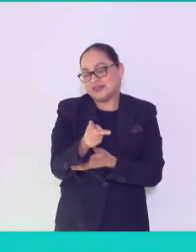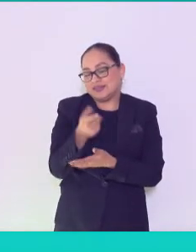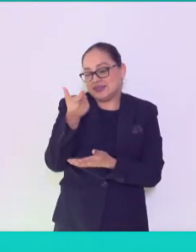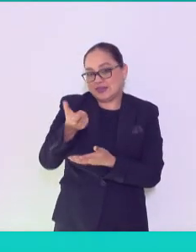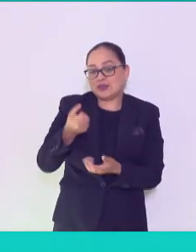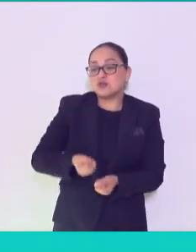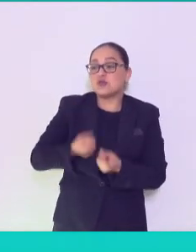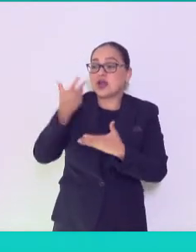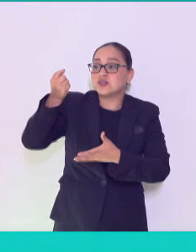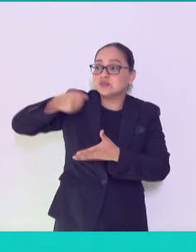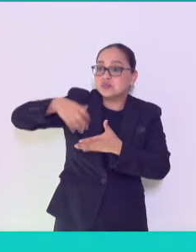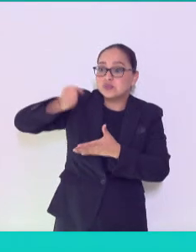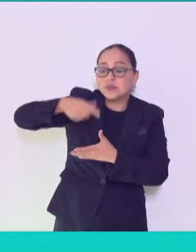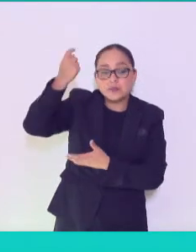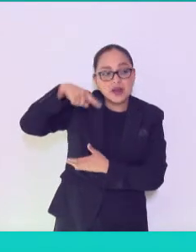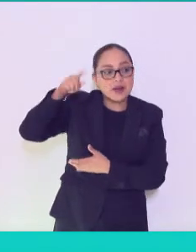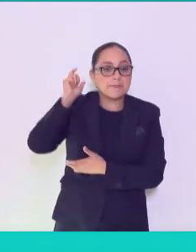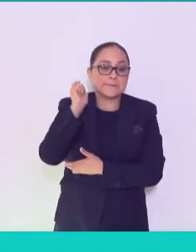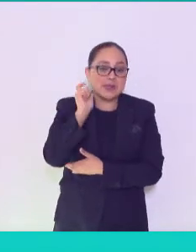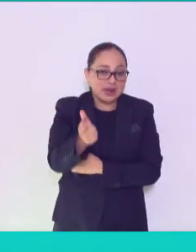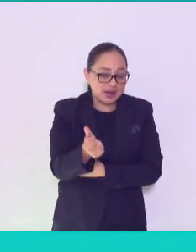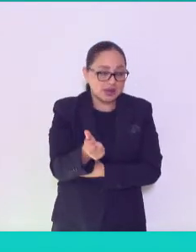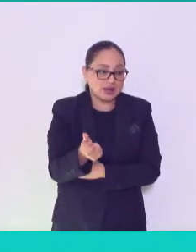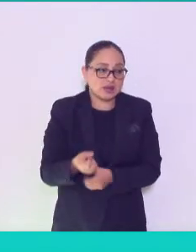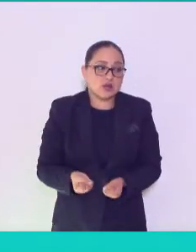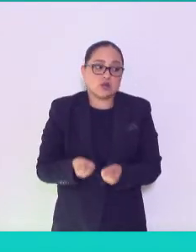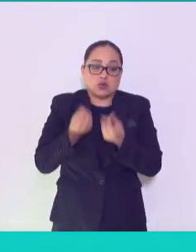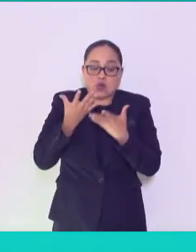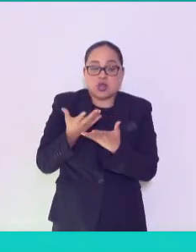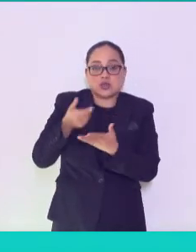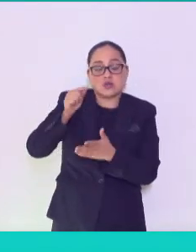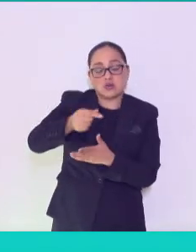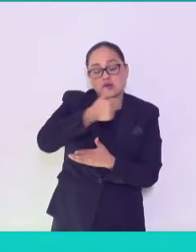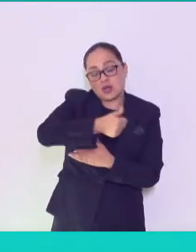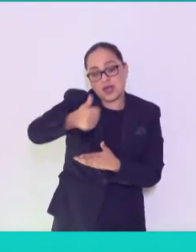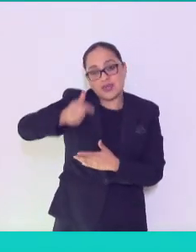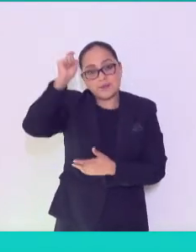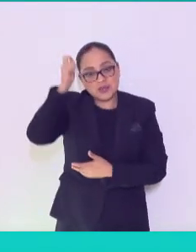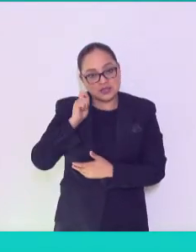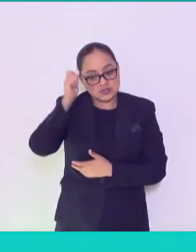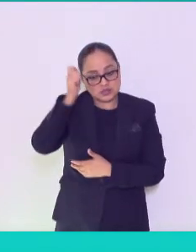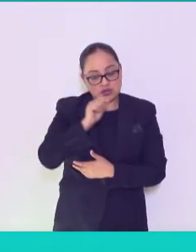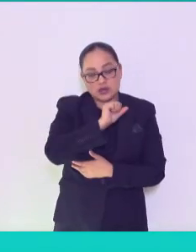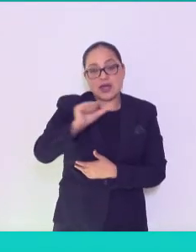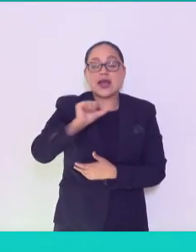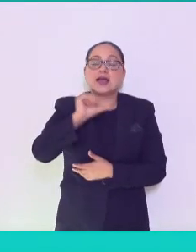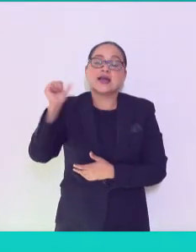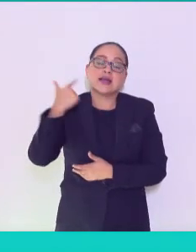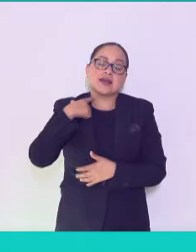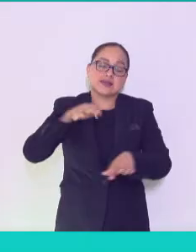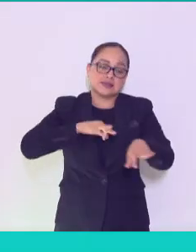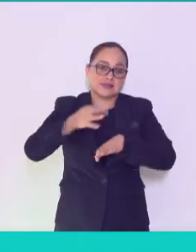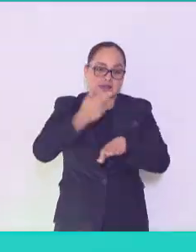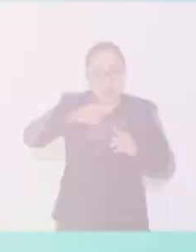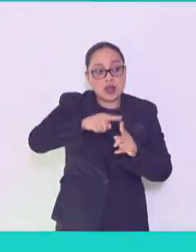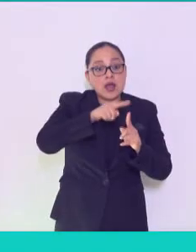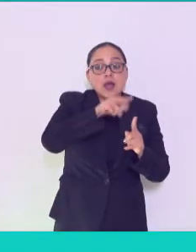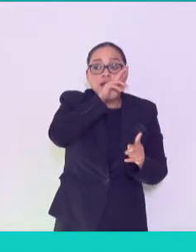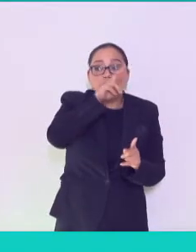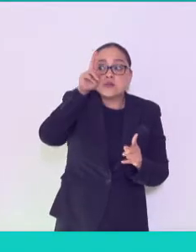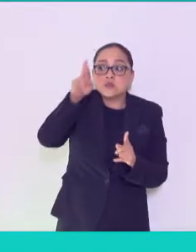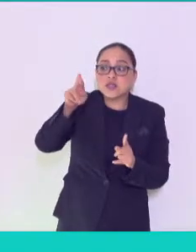depositaron para fondear otra vez la pala para fondear las citadas pensiones vitalicias de los ex trabajadores de luz y fuerza en